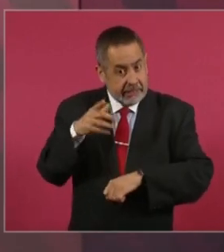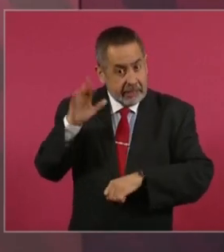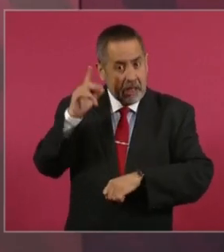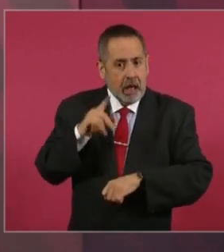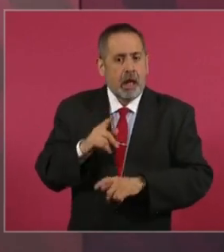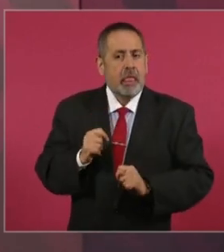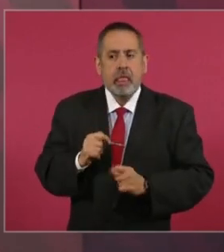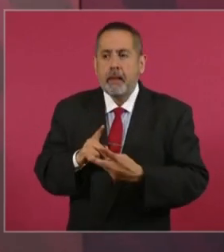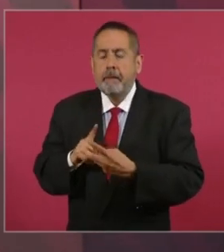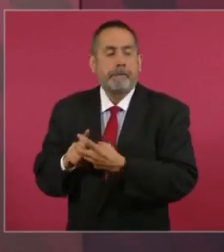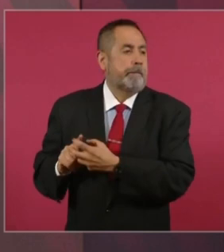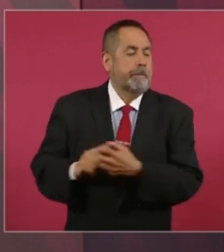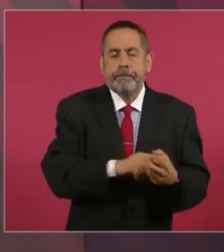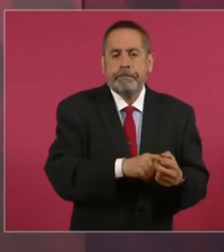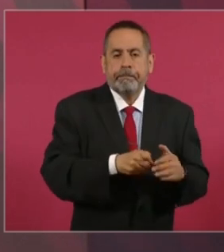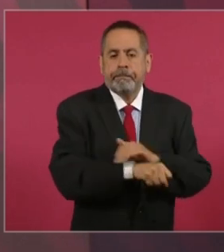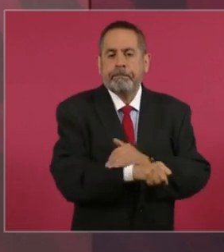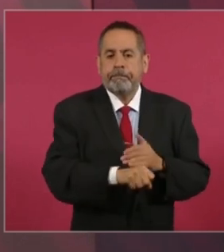de Salinas.